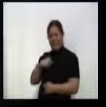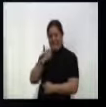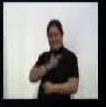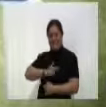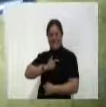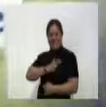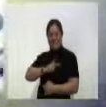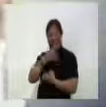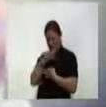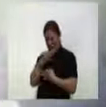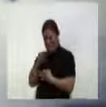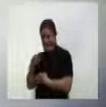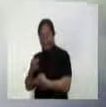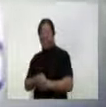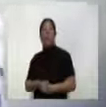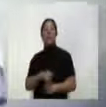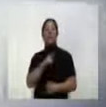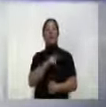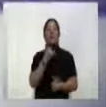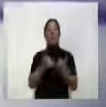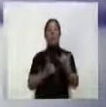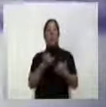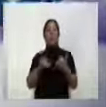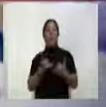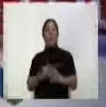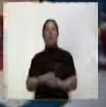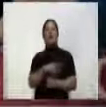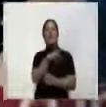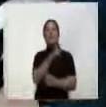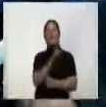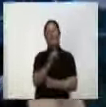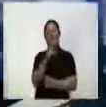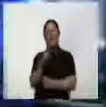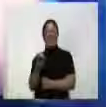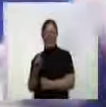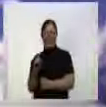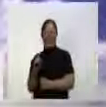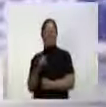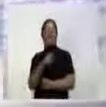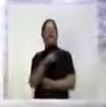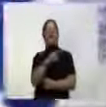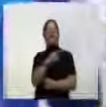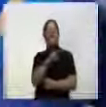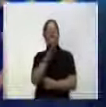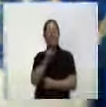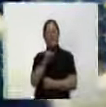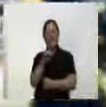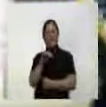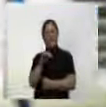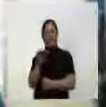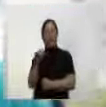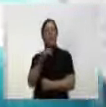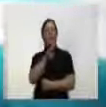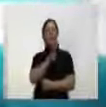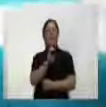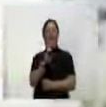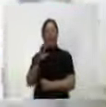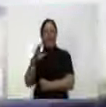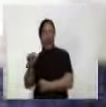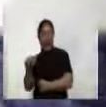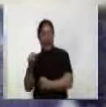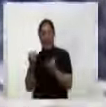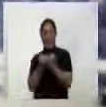su carrera. Sueño jugar en Flamengo o Colo-Colo, lo sigo mucho, Boca Juniors también me gusta, la gente es